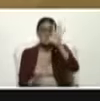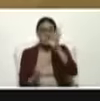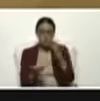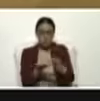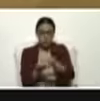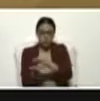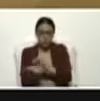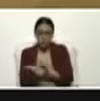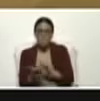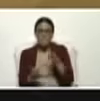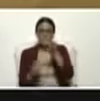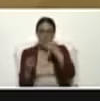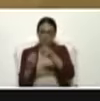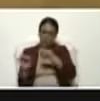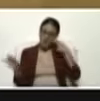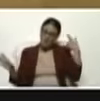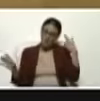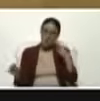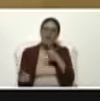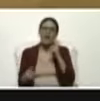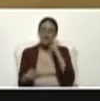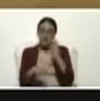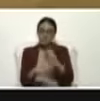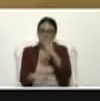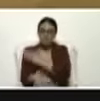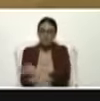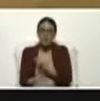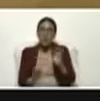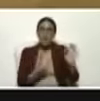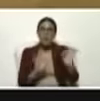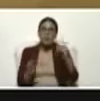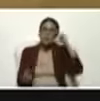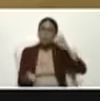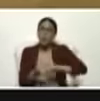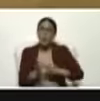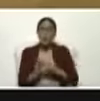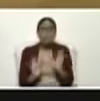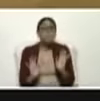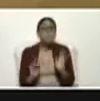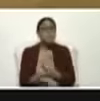era un joven prevenido, no llevó una sola, llevó 5 por si acaso.